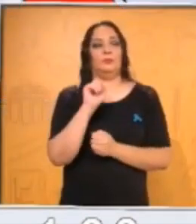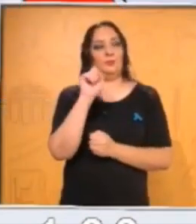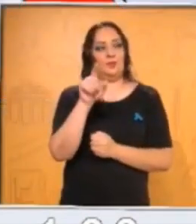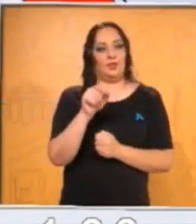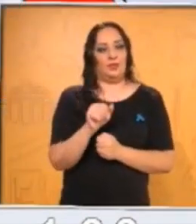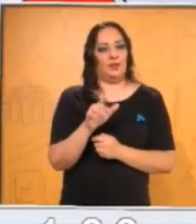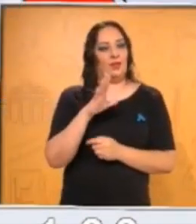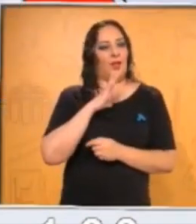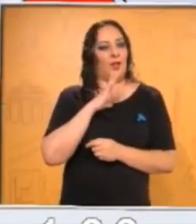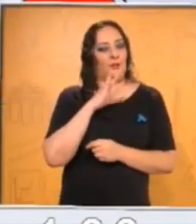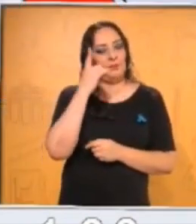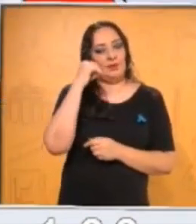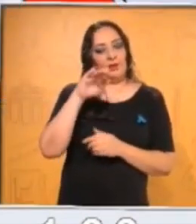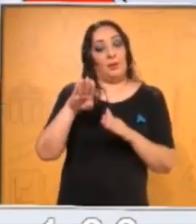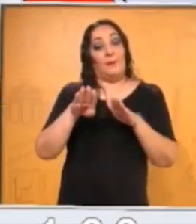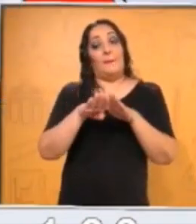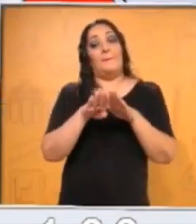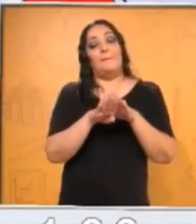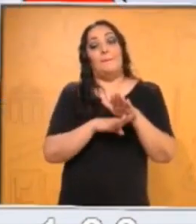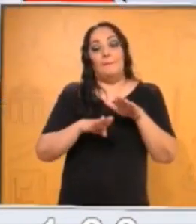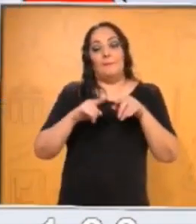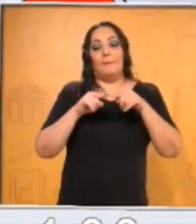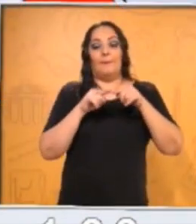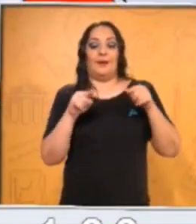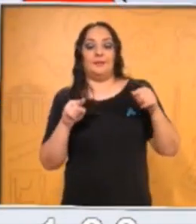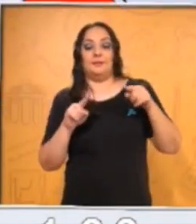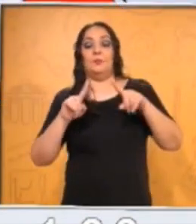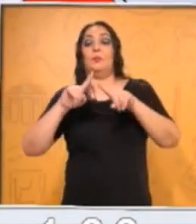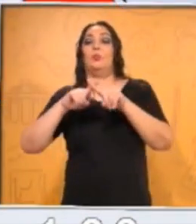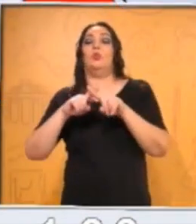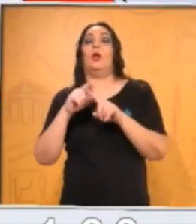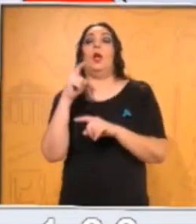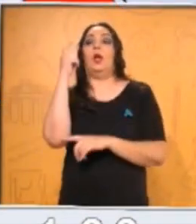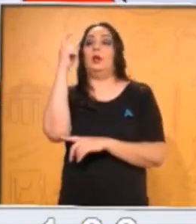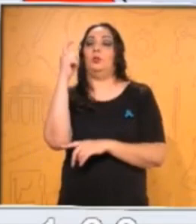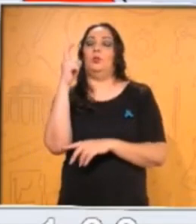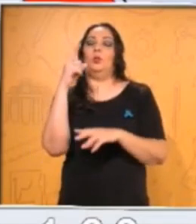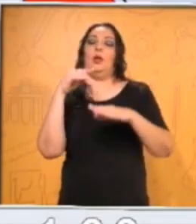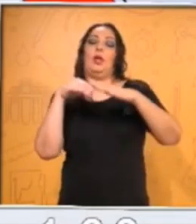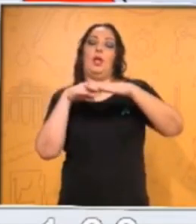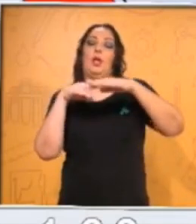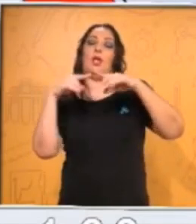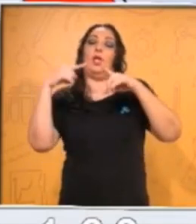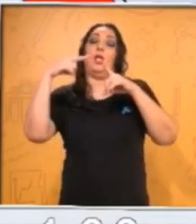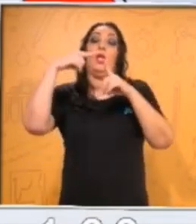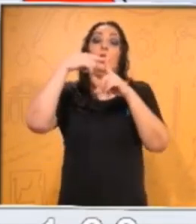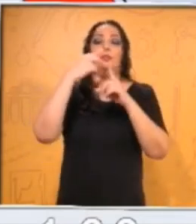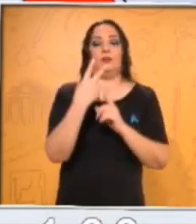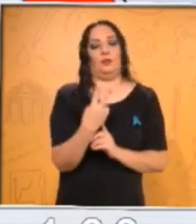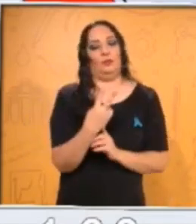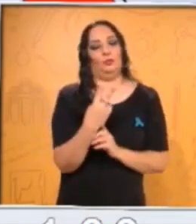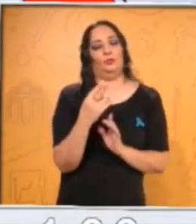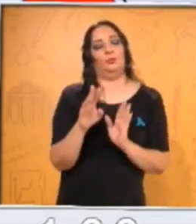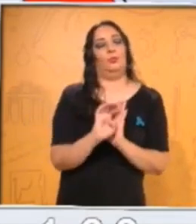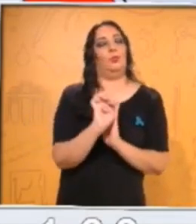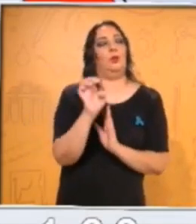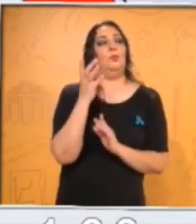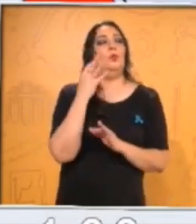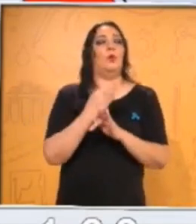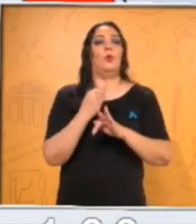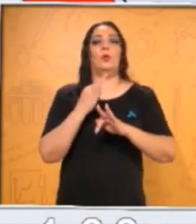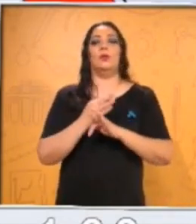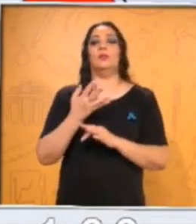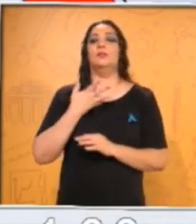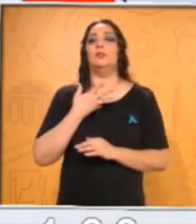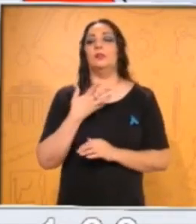la cual es base por altura entre 2. Vamos a suponer que este triángulo que tenemos